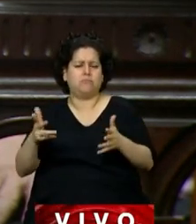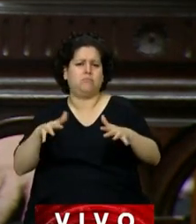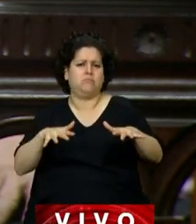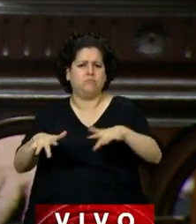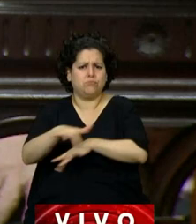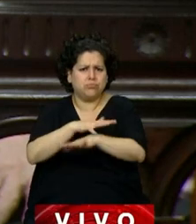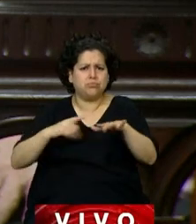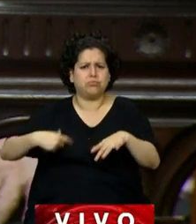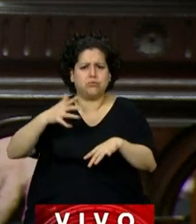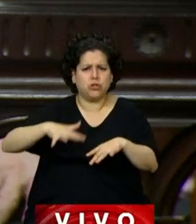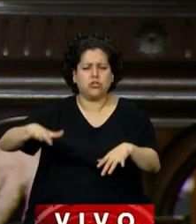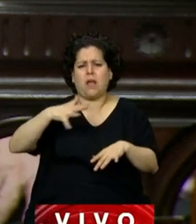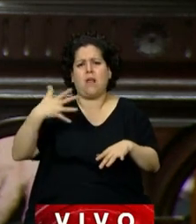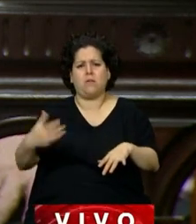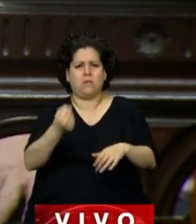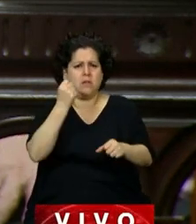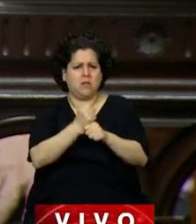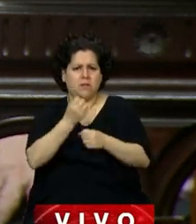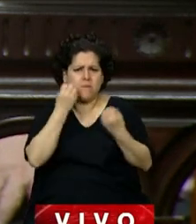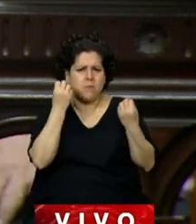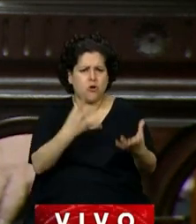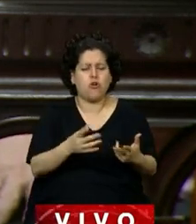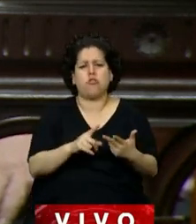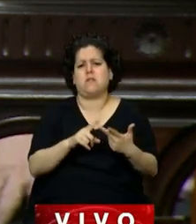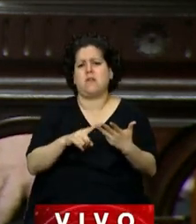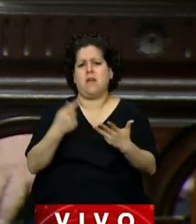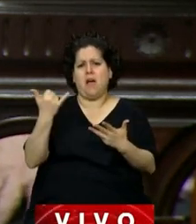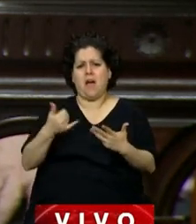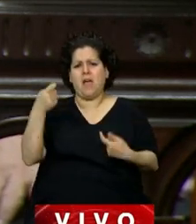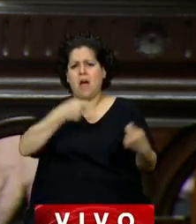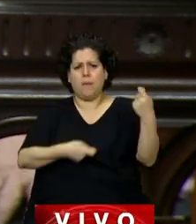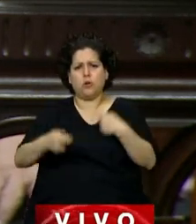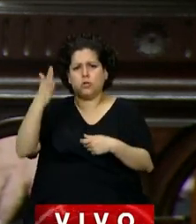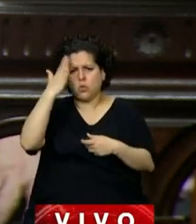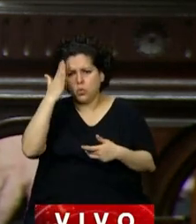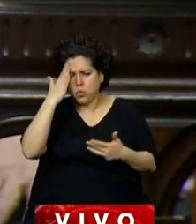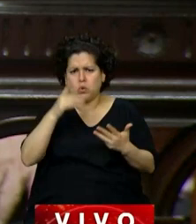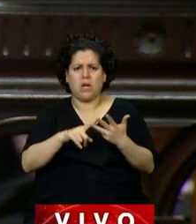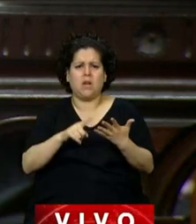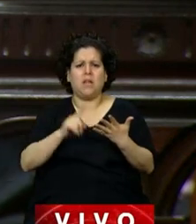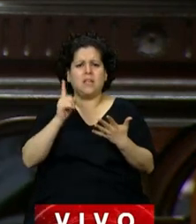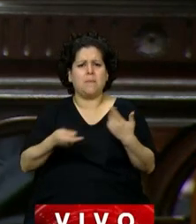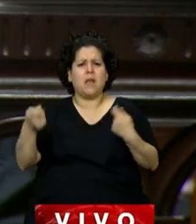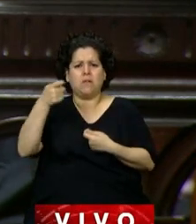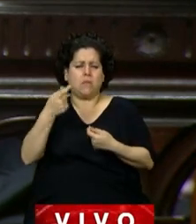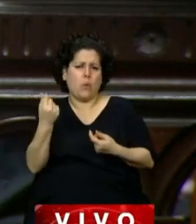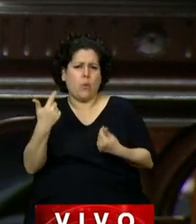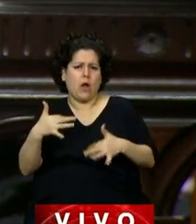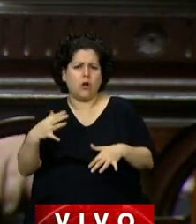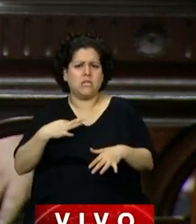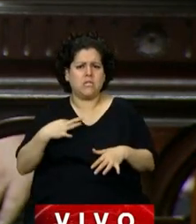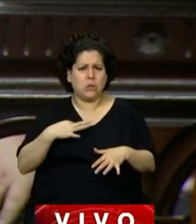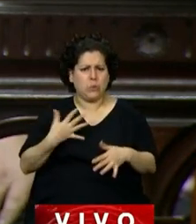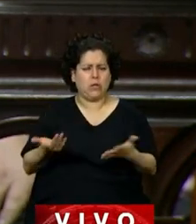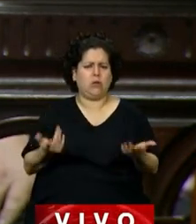la posibilidad de acceder a mejores empleos, nos aporta cuestiones culturales, valoriza los valores cívicos y democráticos.